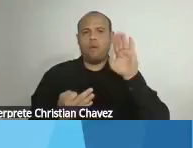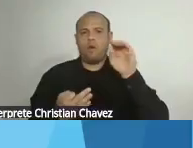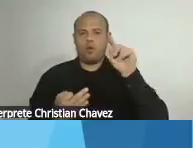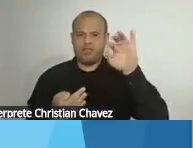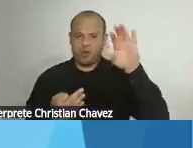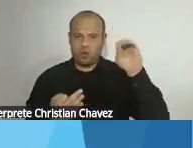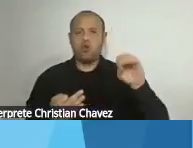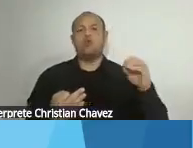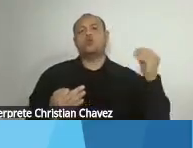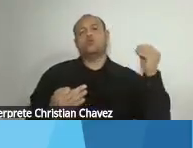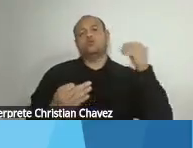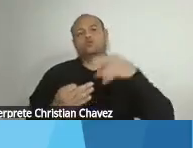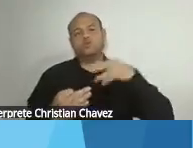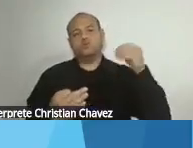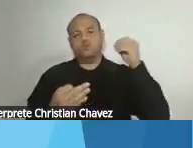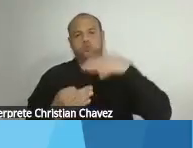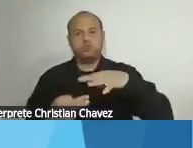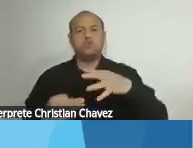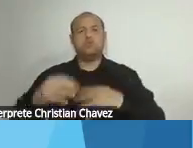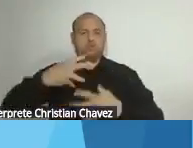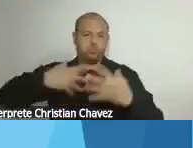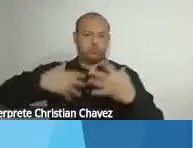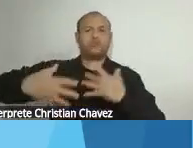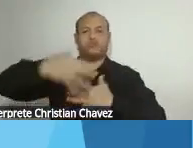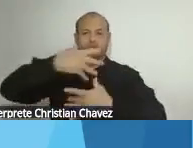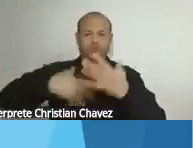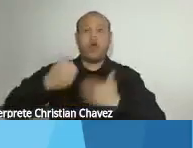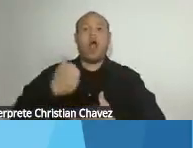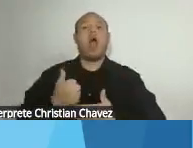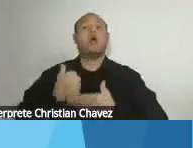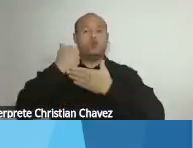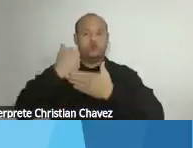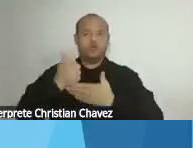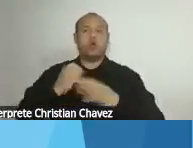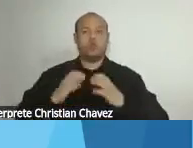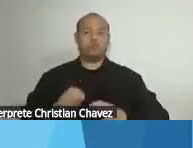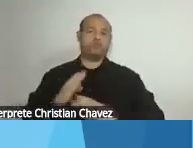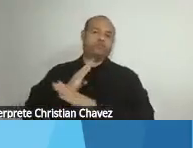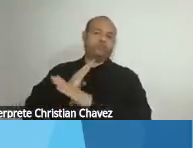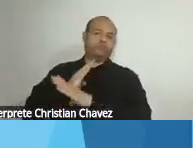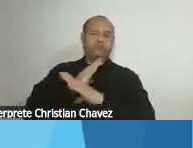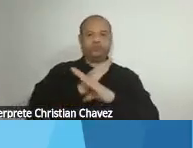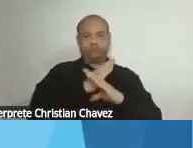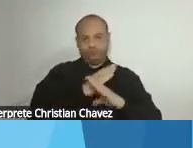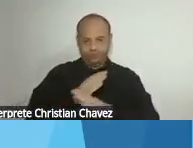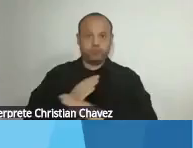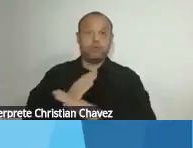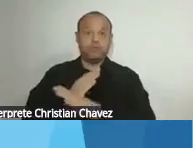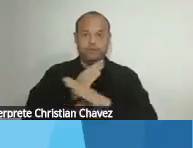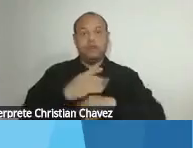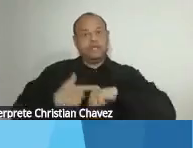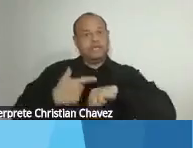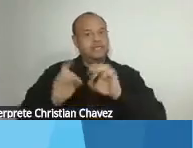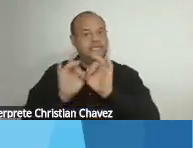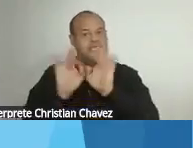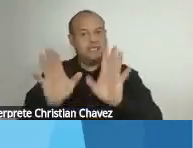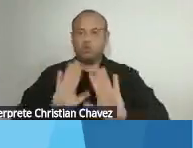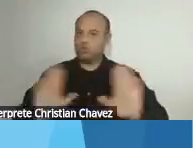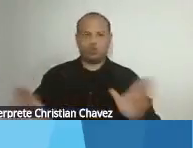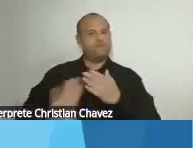prebiótico, pues nos va a ayudar a combatir, a defendernos pues de algunos agentes patógenos. También